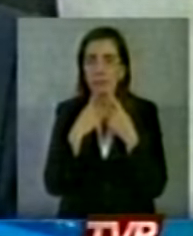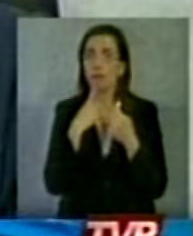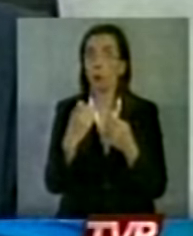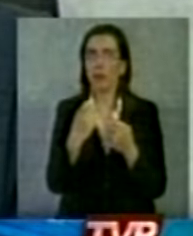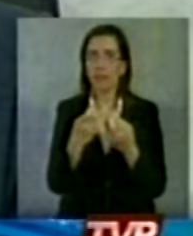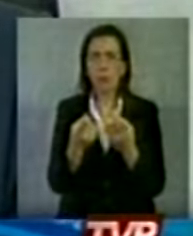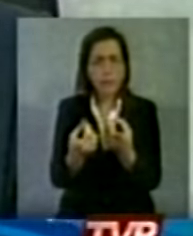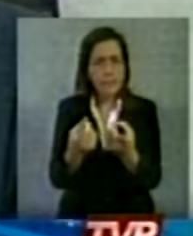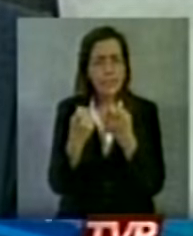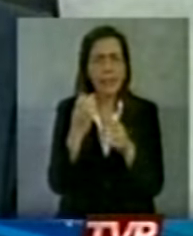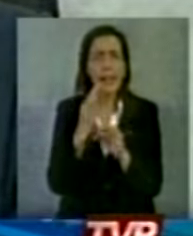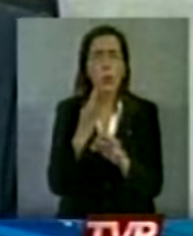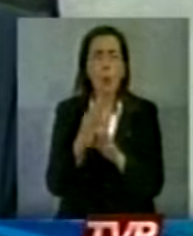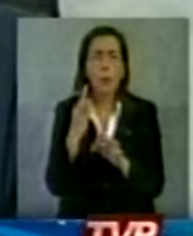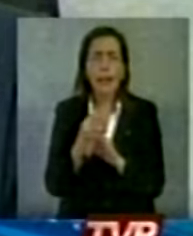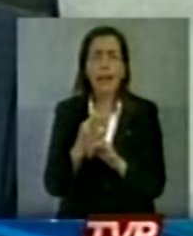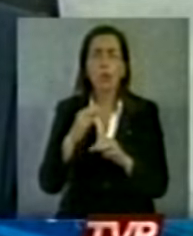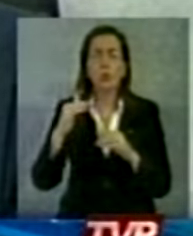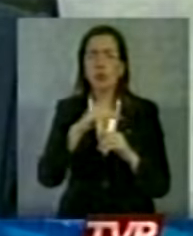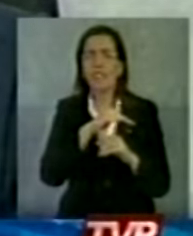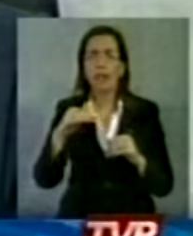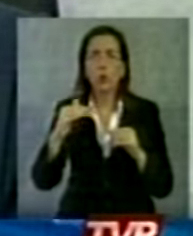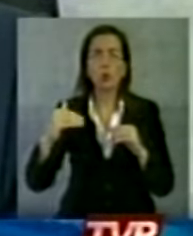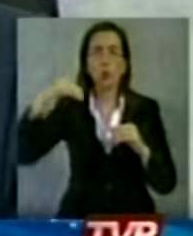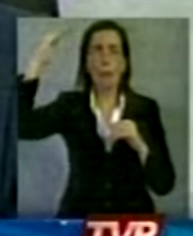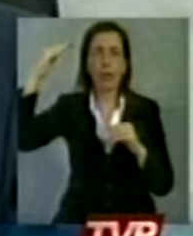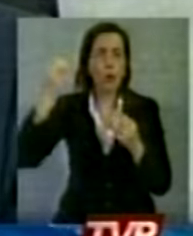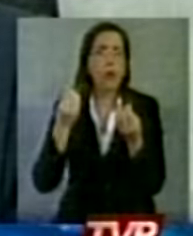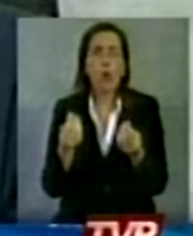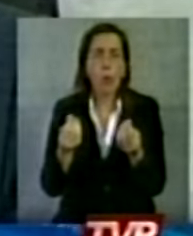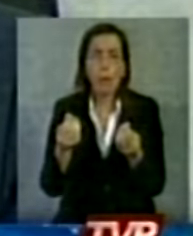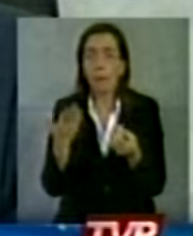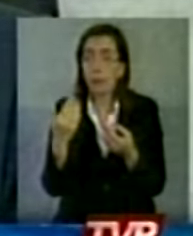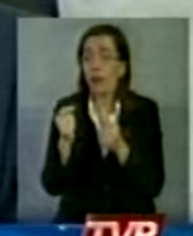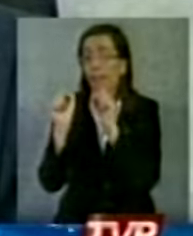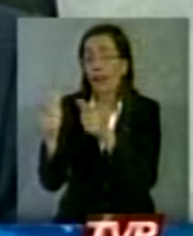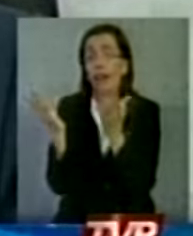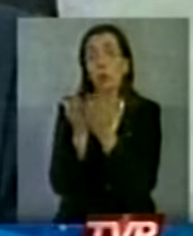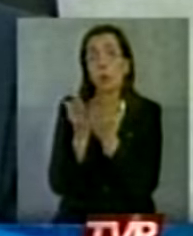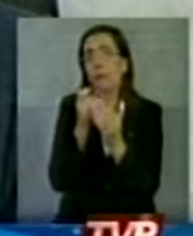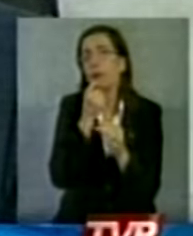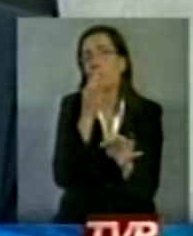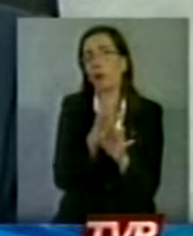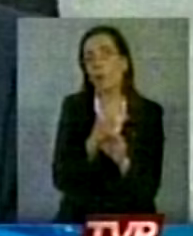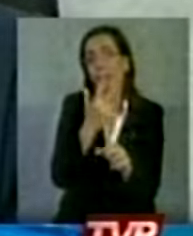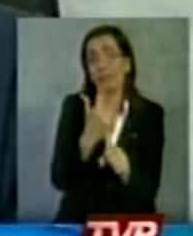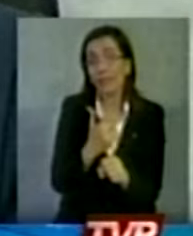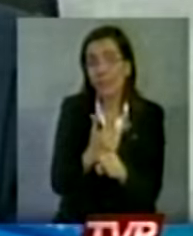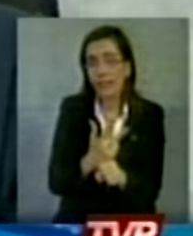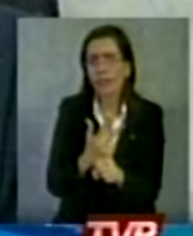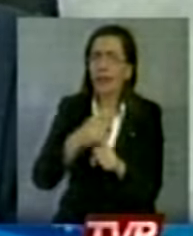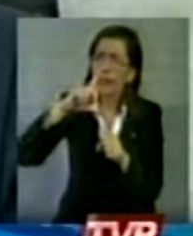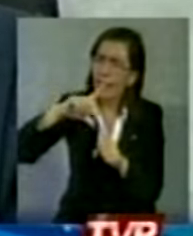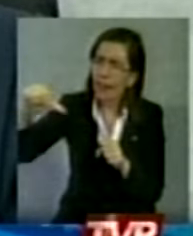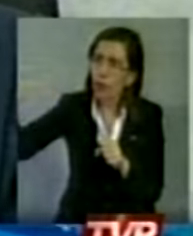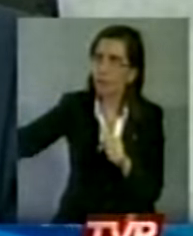allá de las grandes ciudades para brindar oportunidades de continuar sus estudios a jóvenes que no pueden o no desean